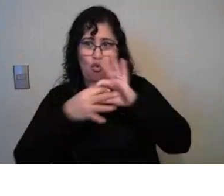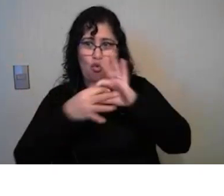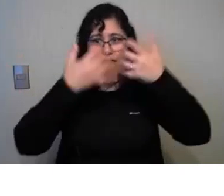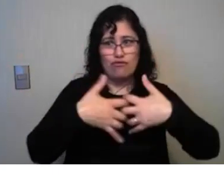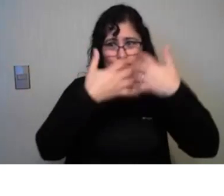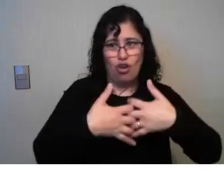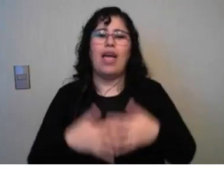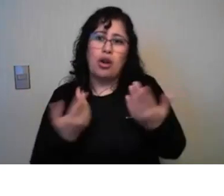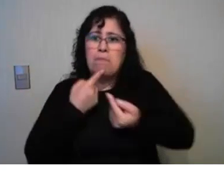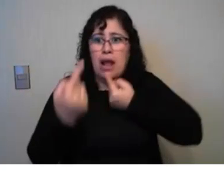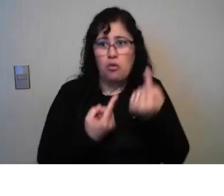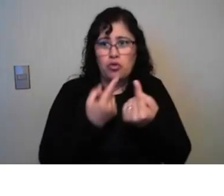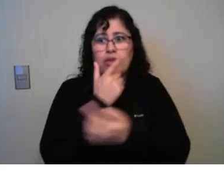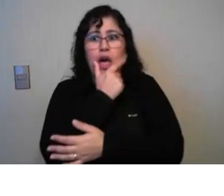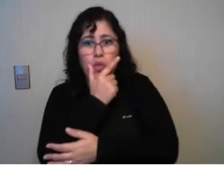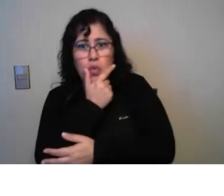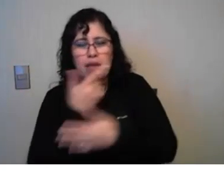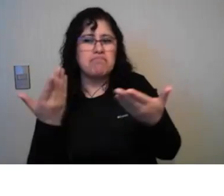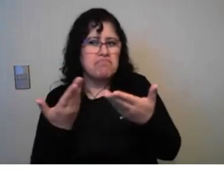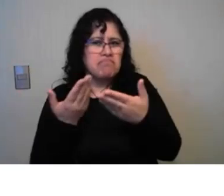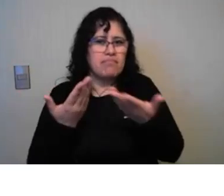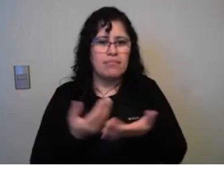Consultas, dudas.